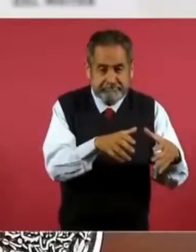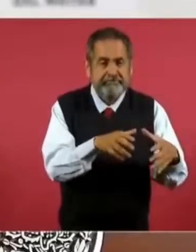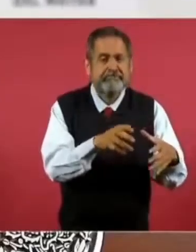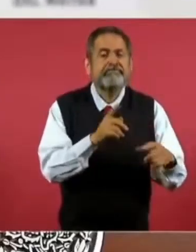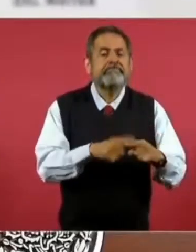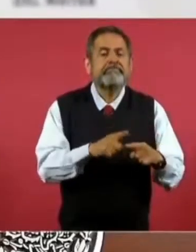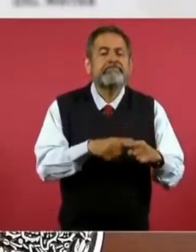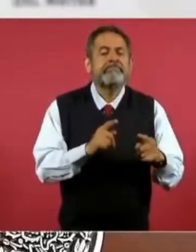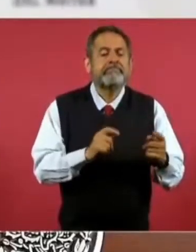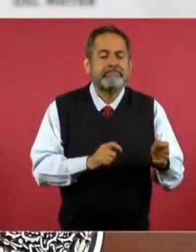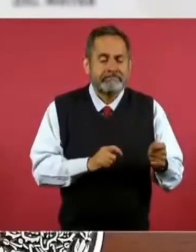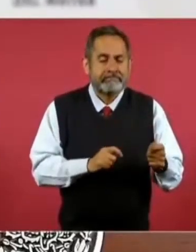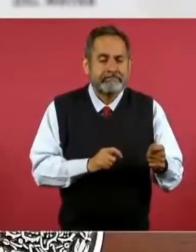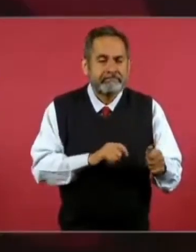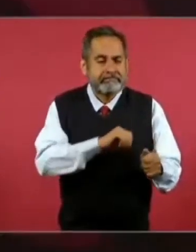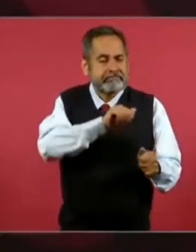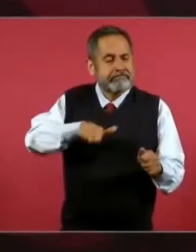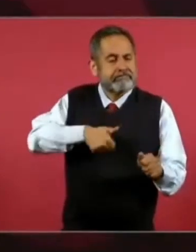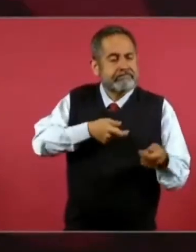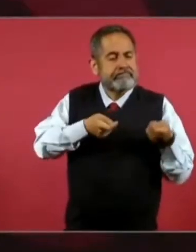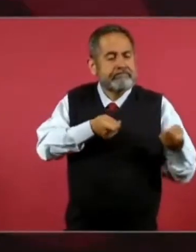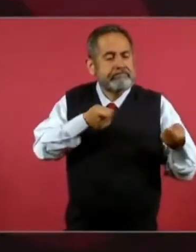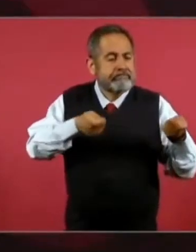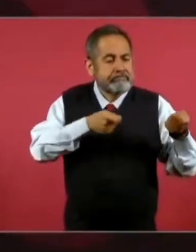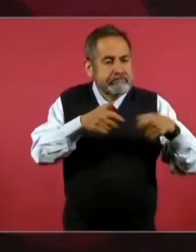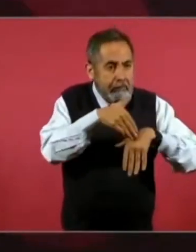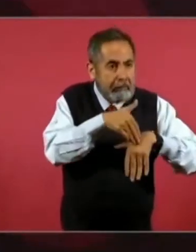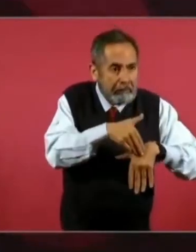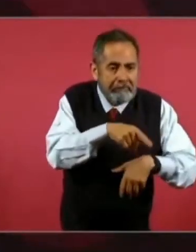de paleros